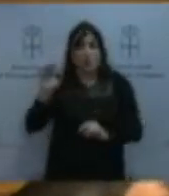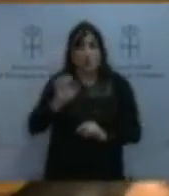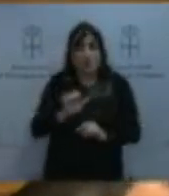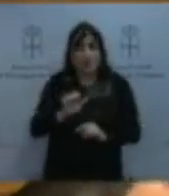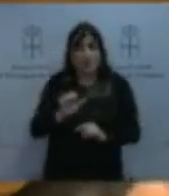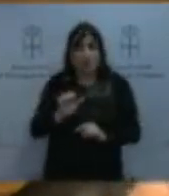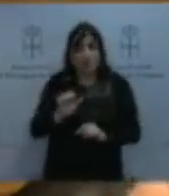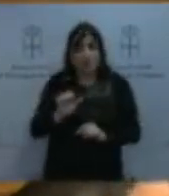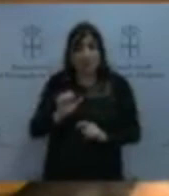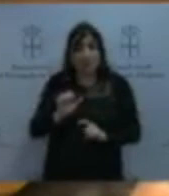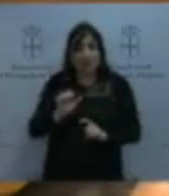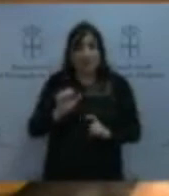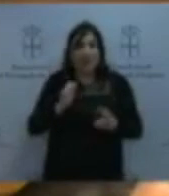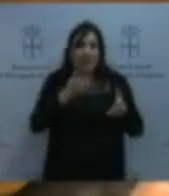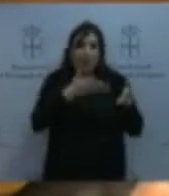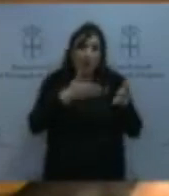que en 2020 los